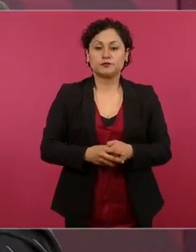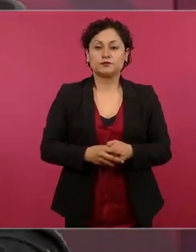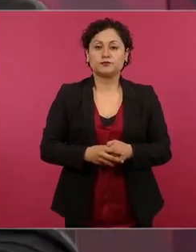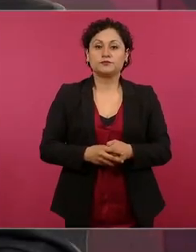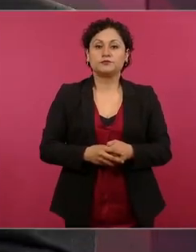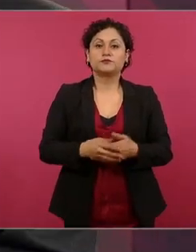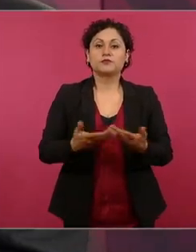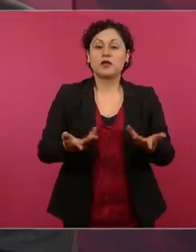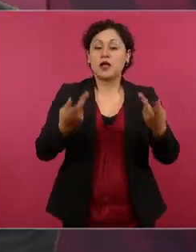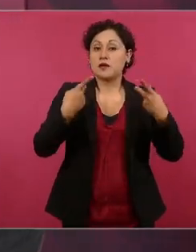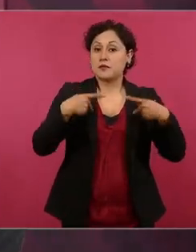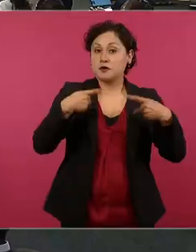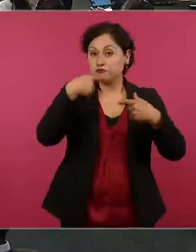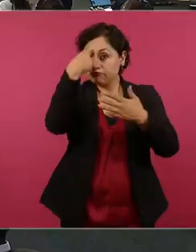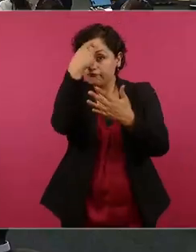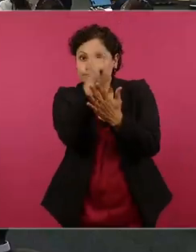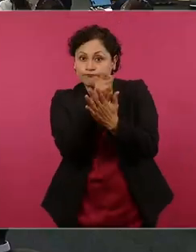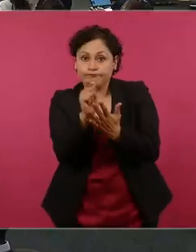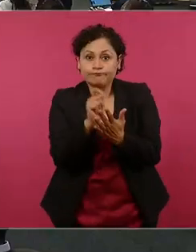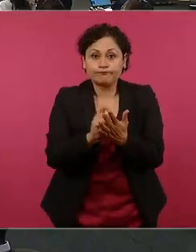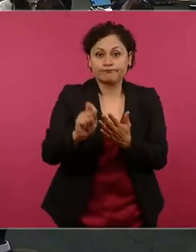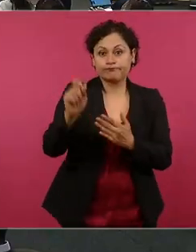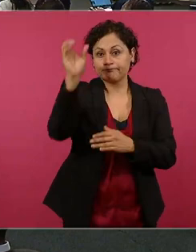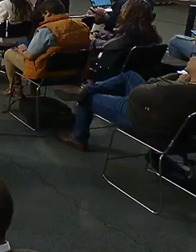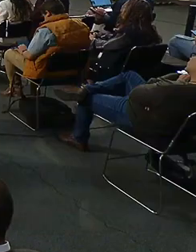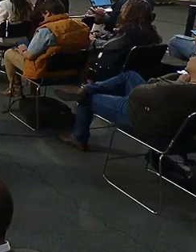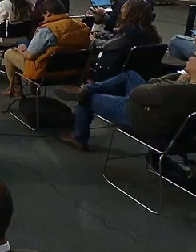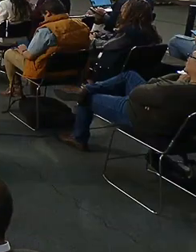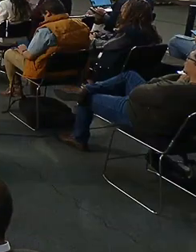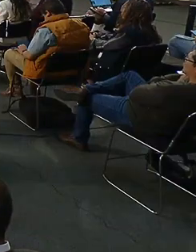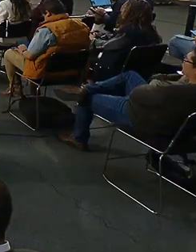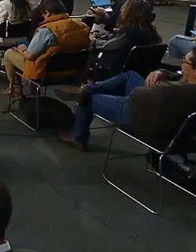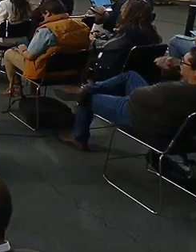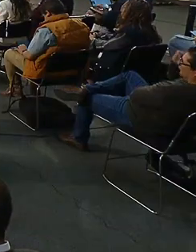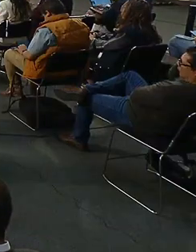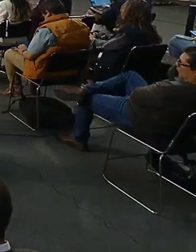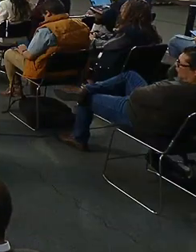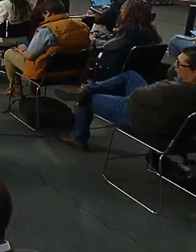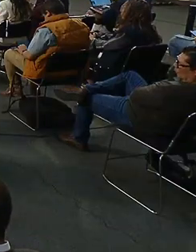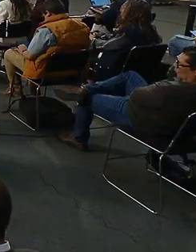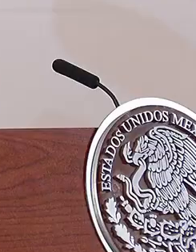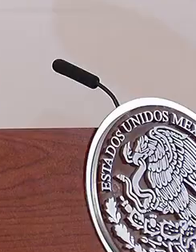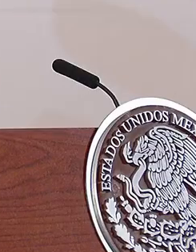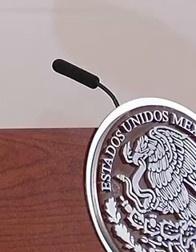intelectuales, pseudocientíficos, no todos.